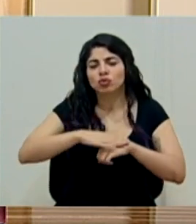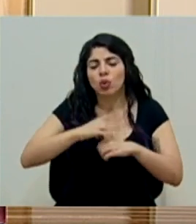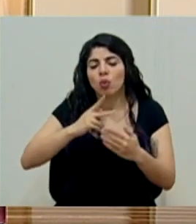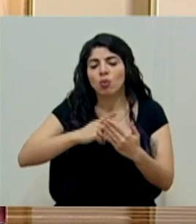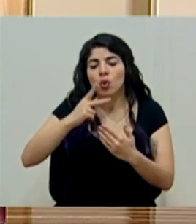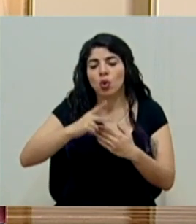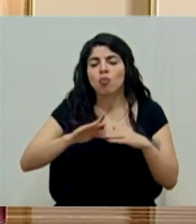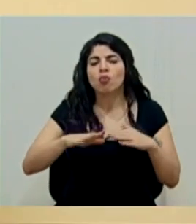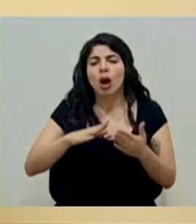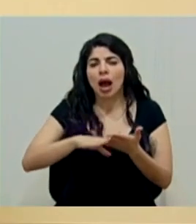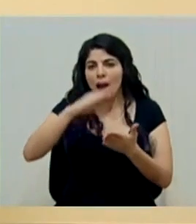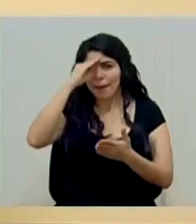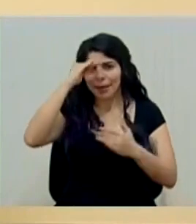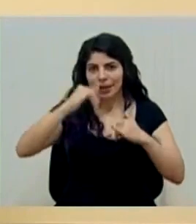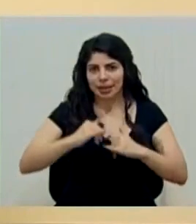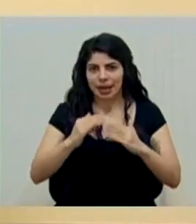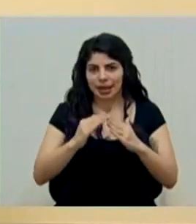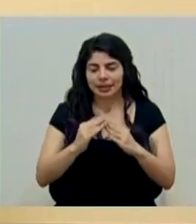programa Aprendo en Casa.